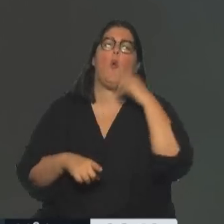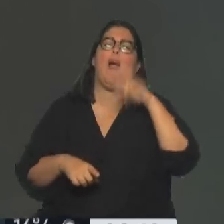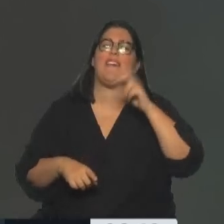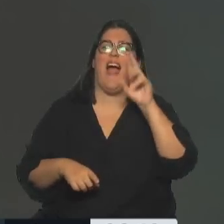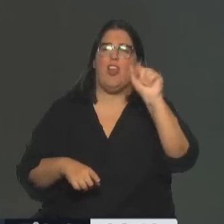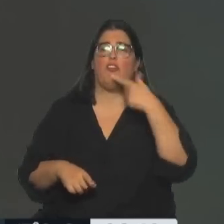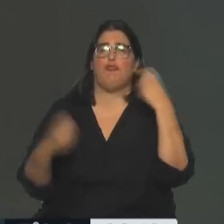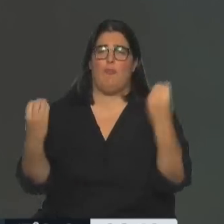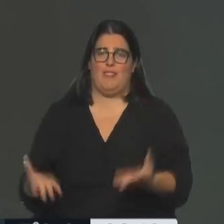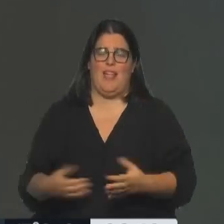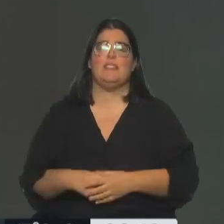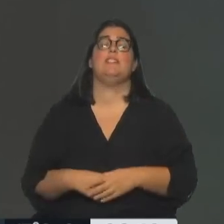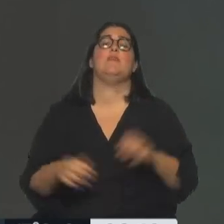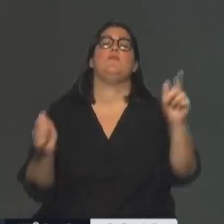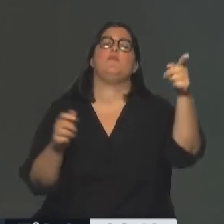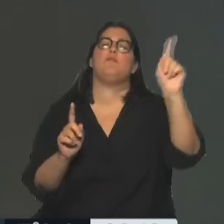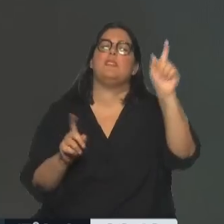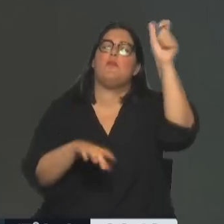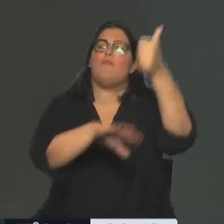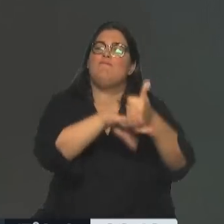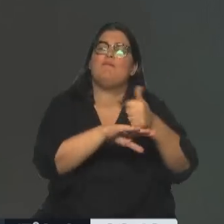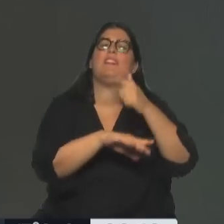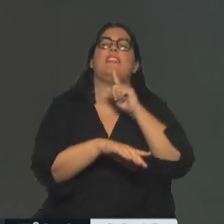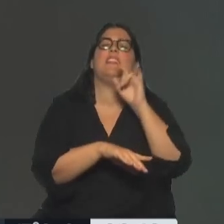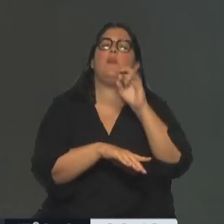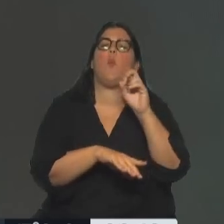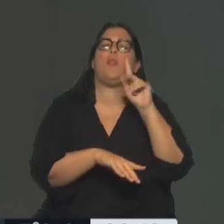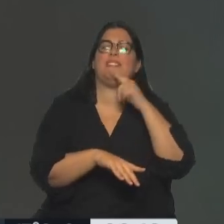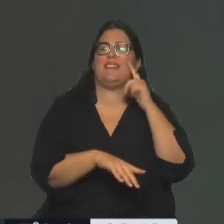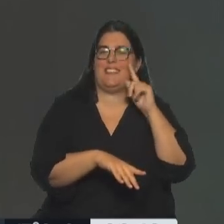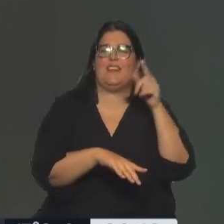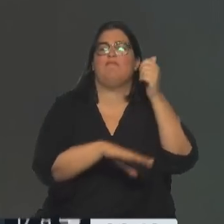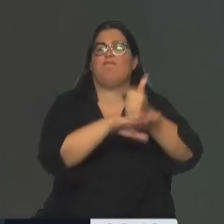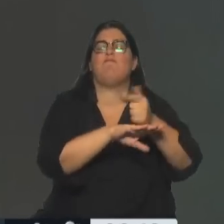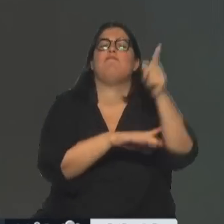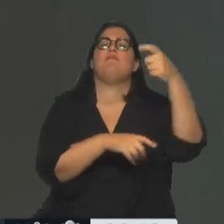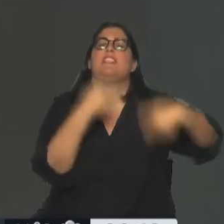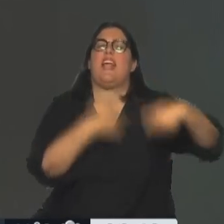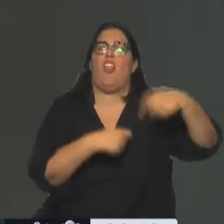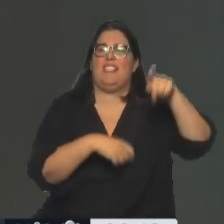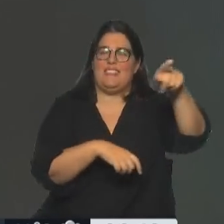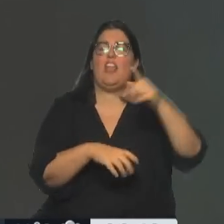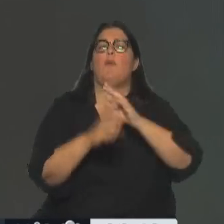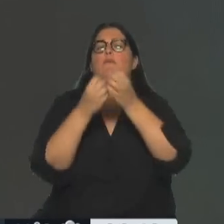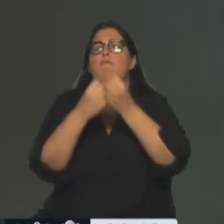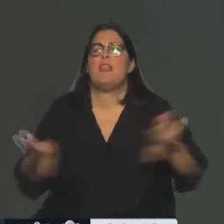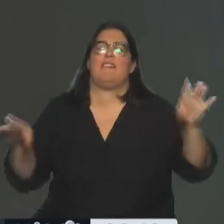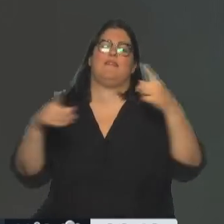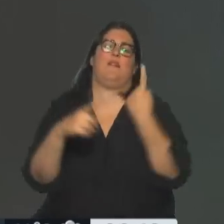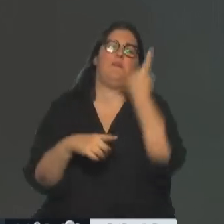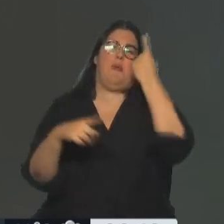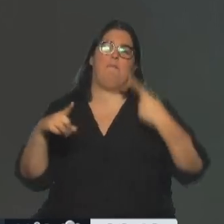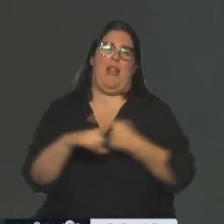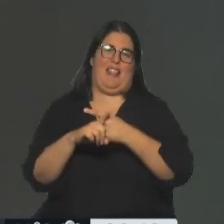les va? Bien, bueno, allí con Pablo Tiburci en la provincia de Santiago del Estero, con lo que fue el debut de la selección argentina sub-20 en la Copa del